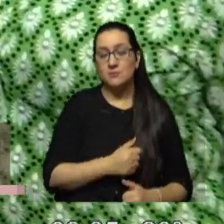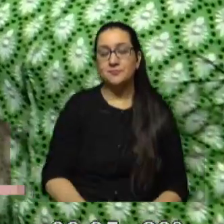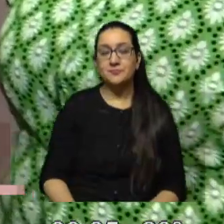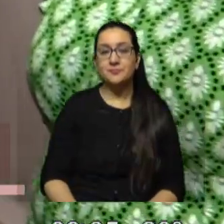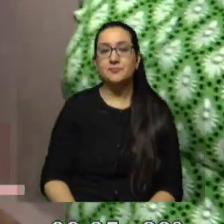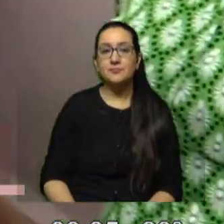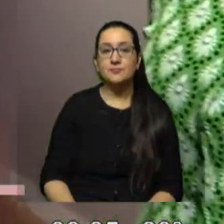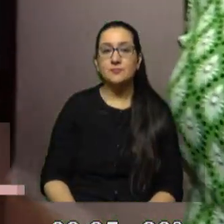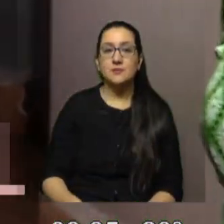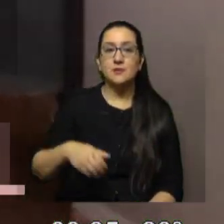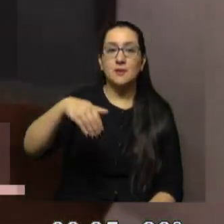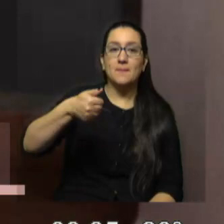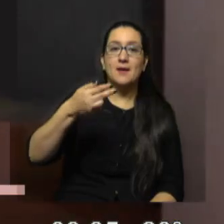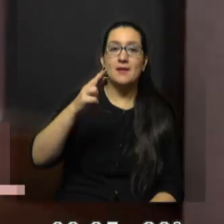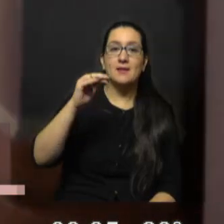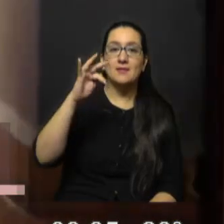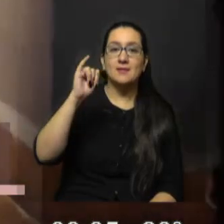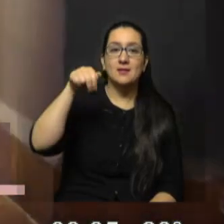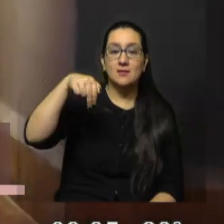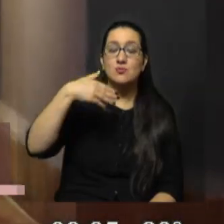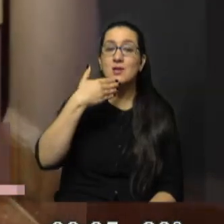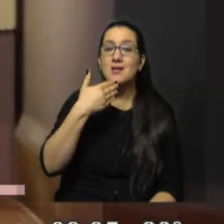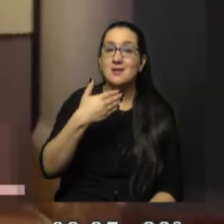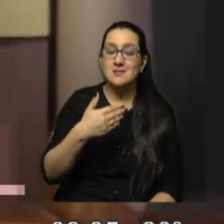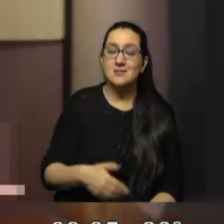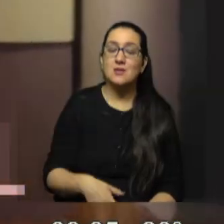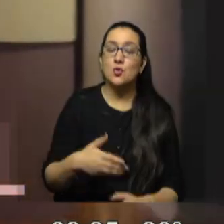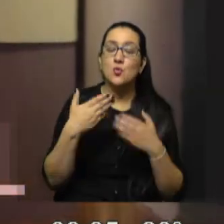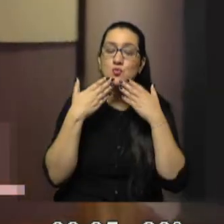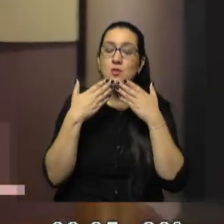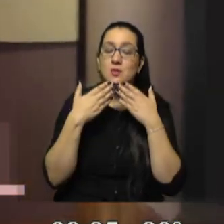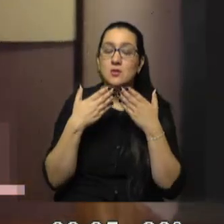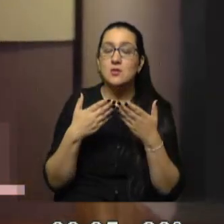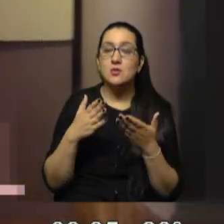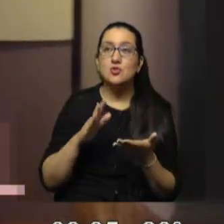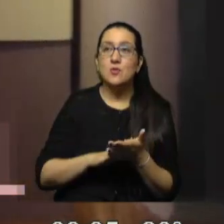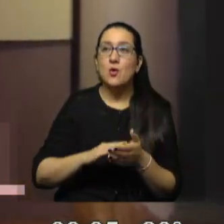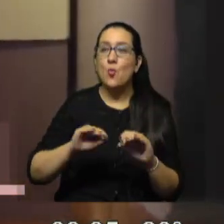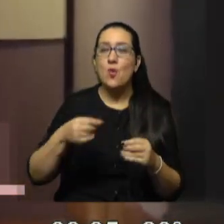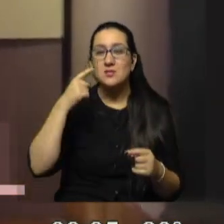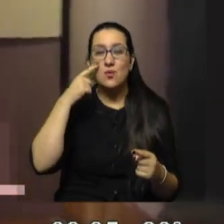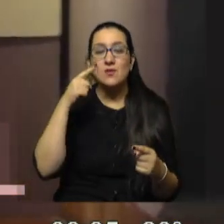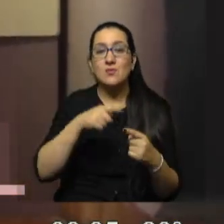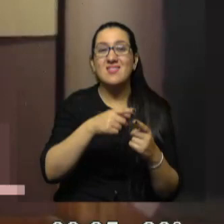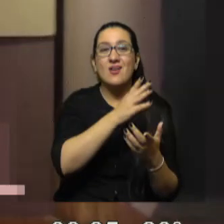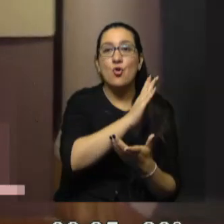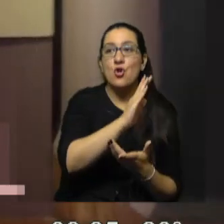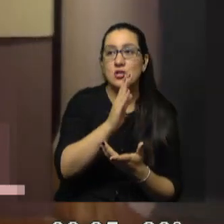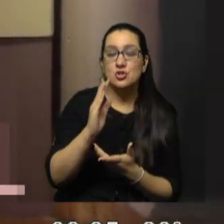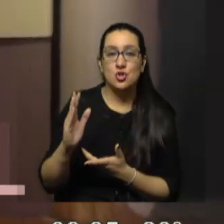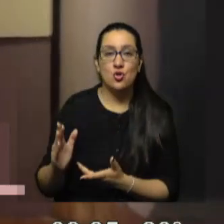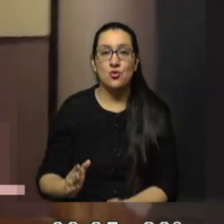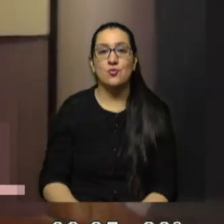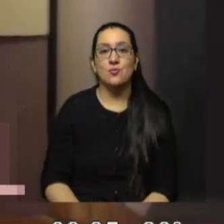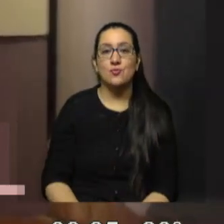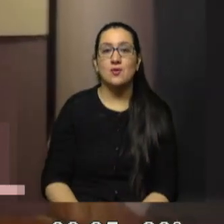este momento. Martín, le agradecemos por estos minutos en Ciudad Viva y consultarle sobre cuál es el objetivo de esta colección que se va a estar presentando hoy. Como decíamos, se va a